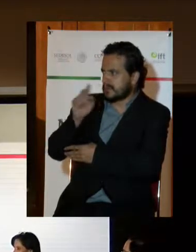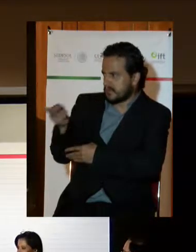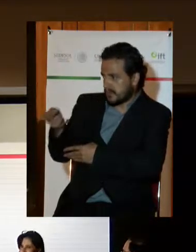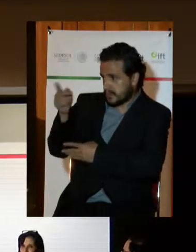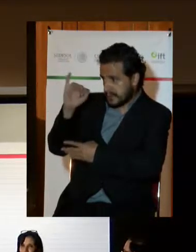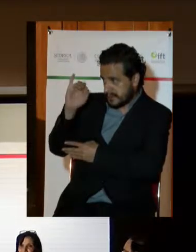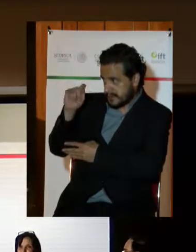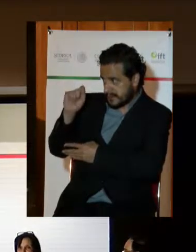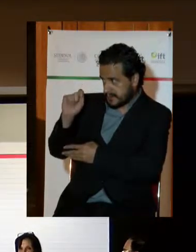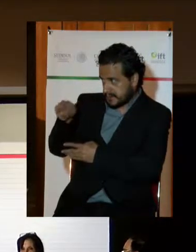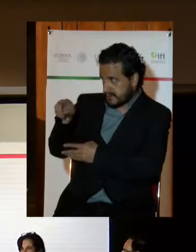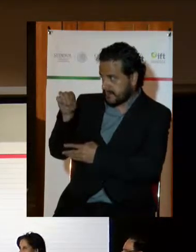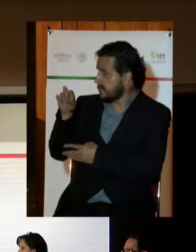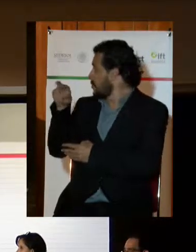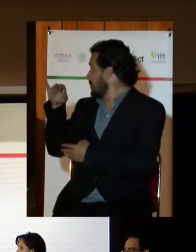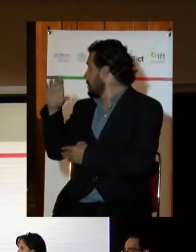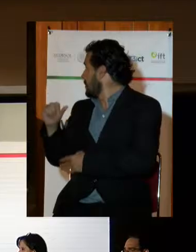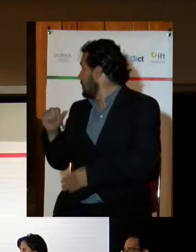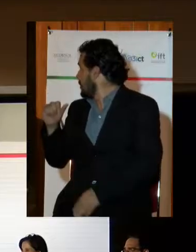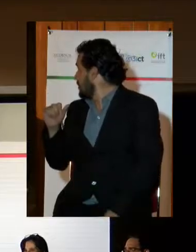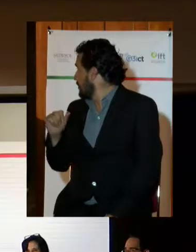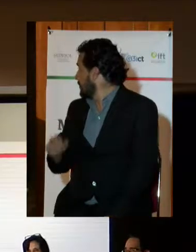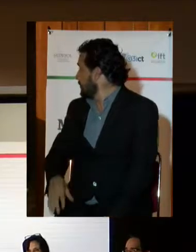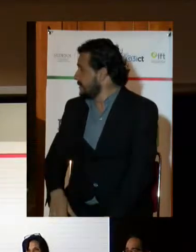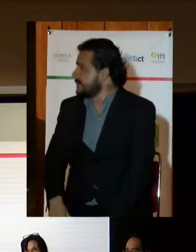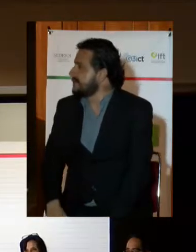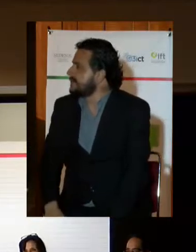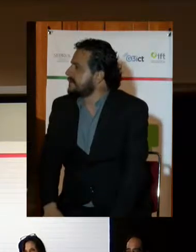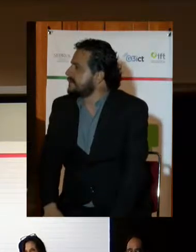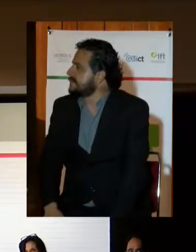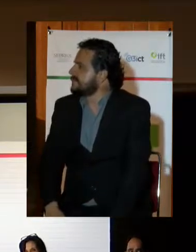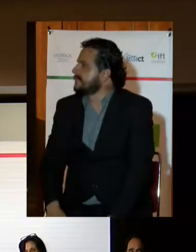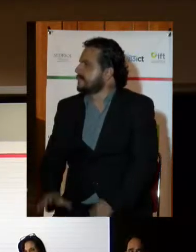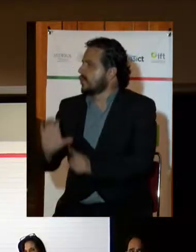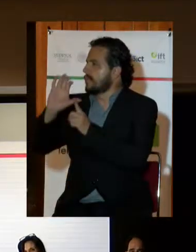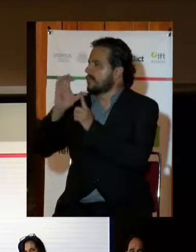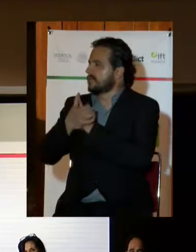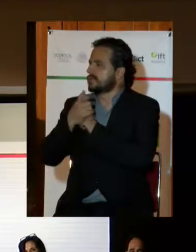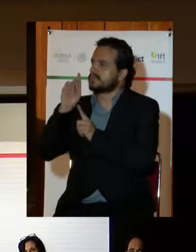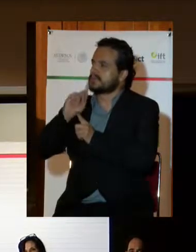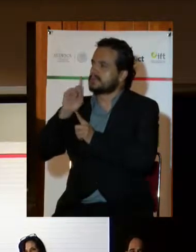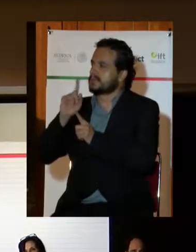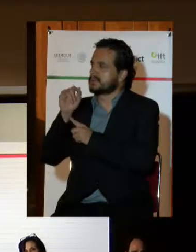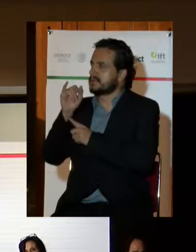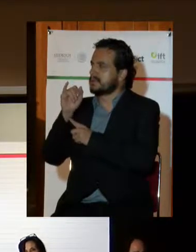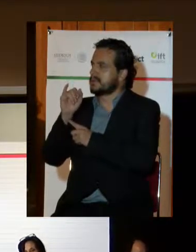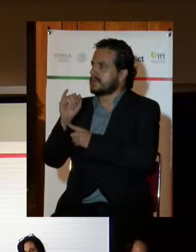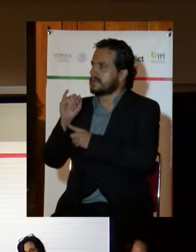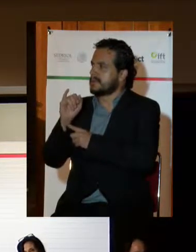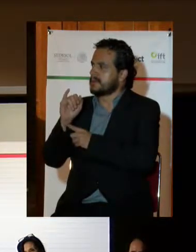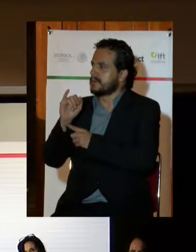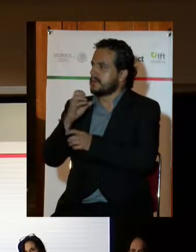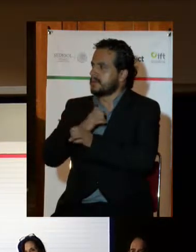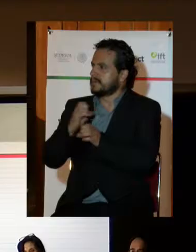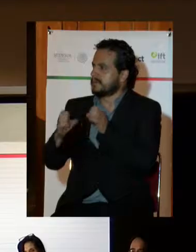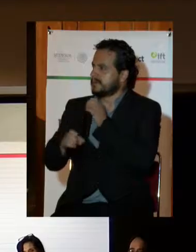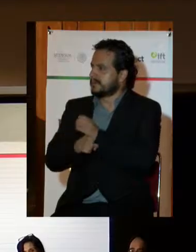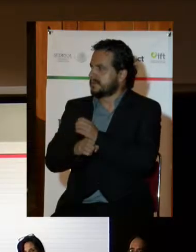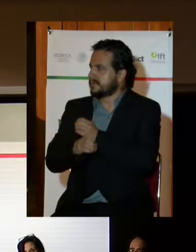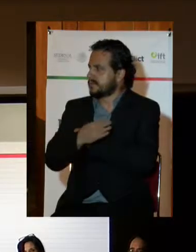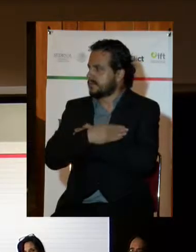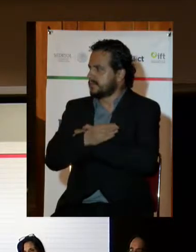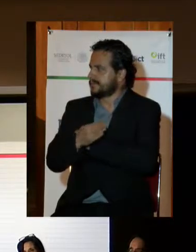aprendiendo muchísimo. Mucho. Y mi pregunta es hacia el IFT o hacia CONADIS, bueno, no sé muy